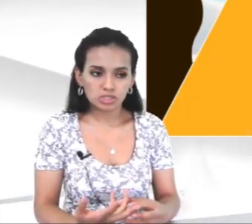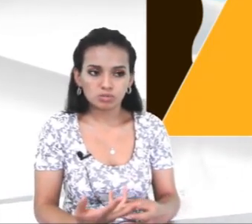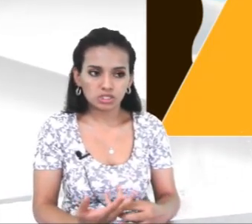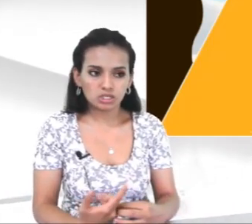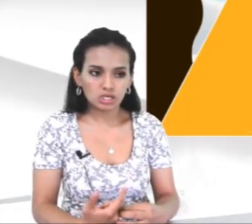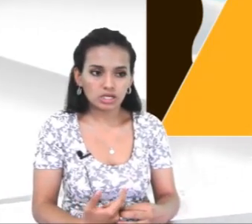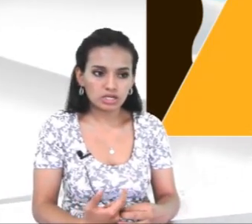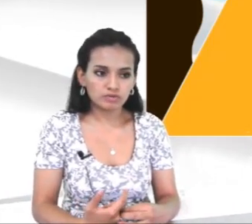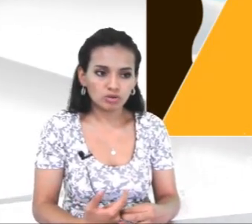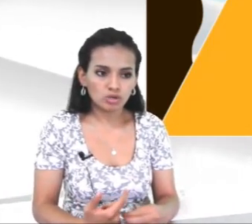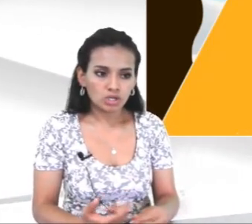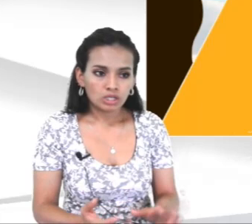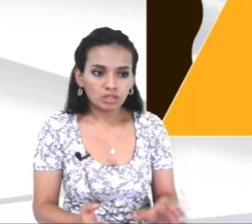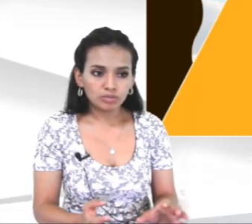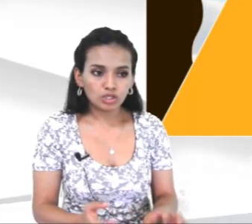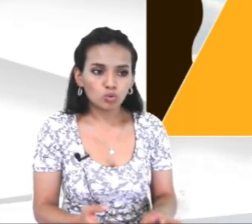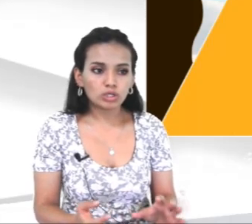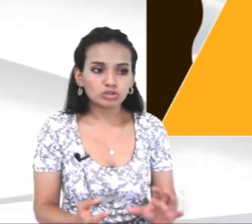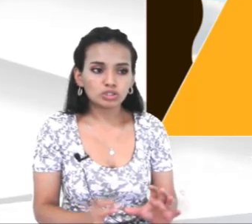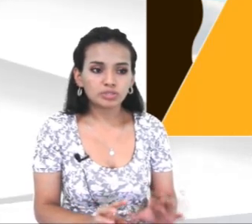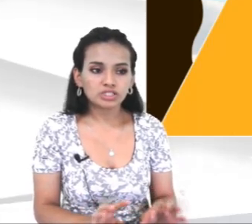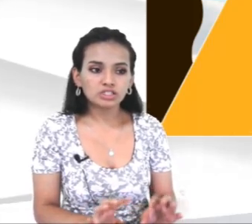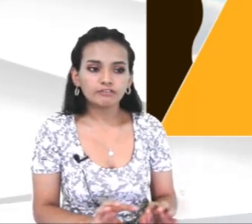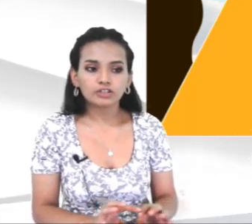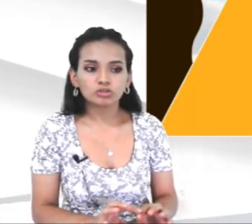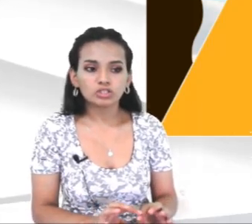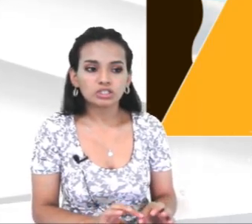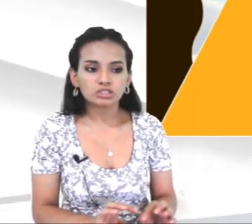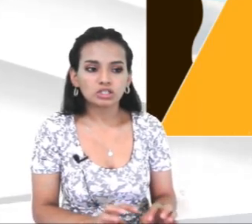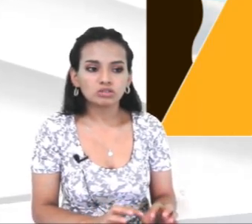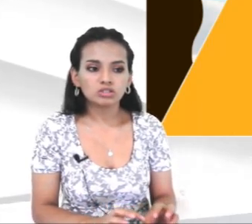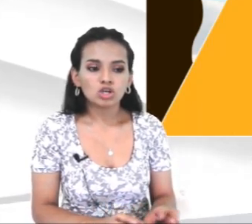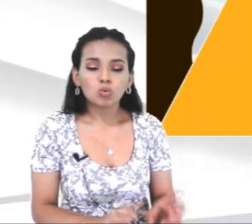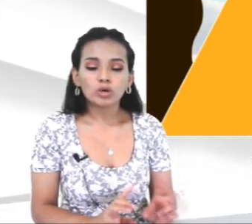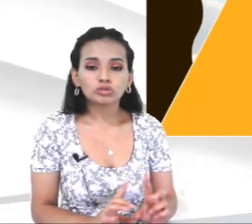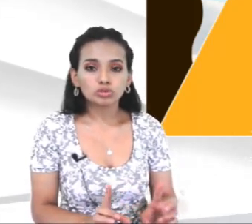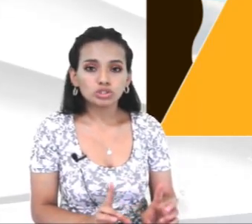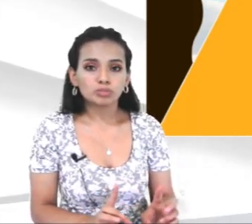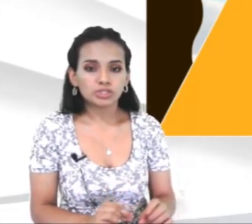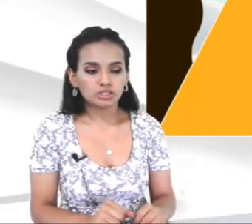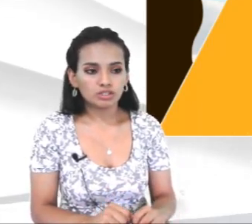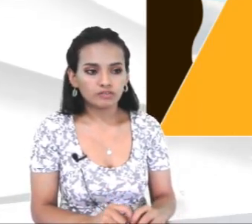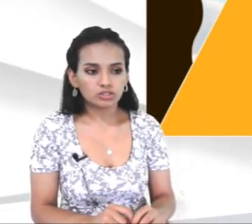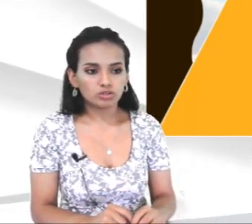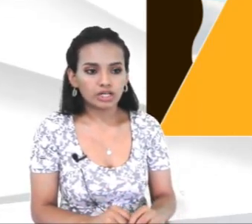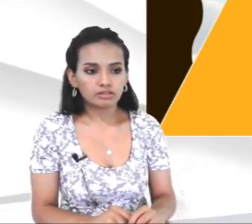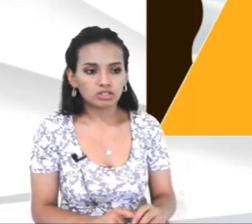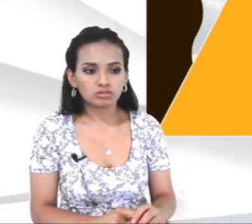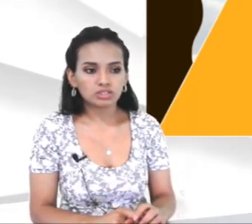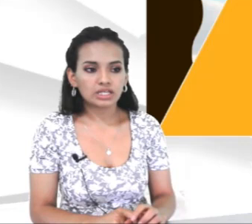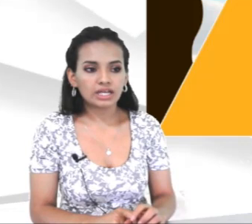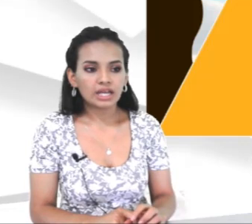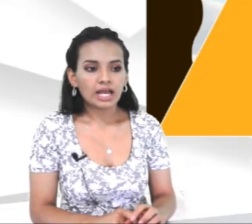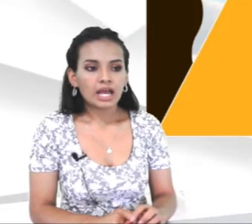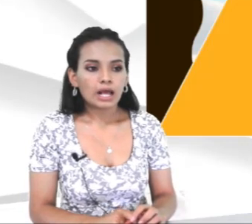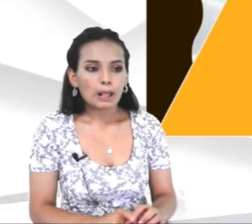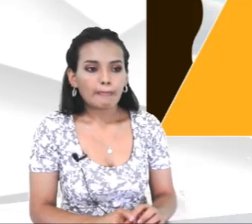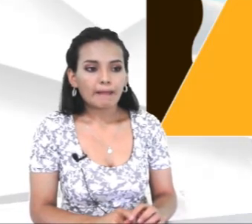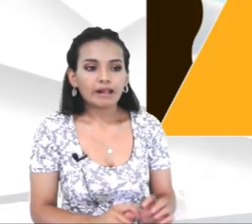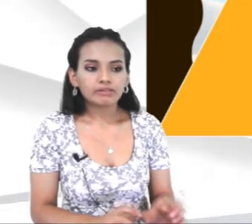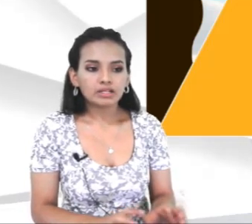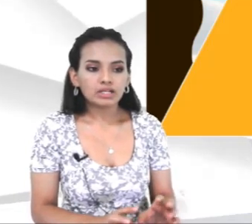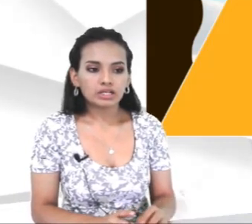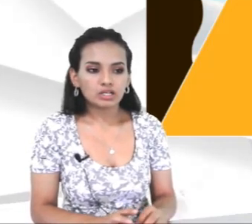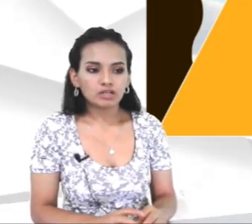ecosistema se mantenga en equilibrio también cuando se presentan factores externos cuando no se presentan factores alternos que